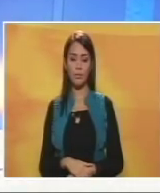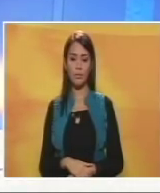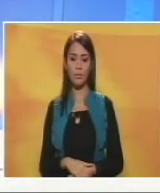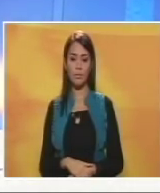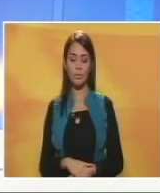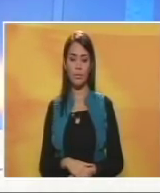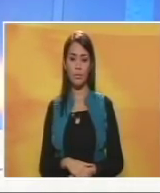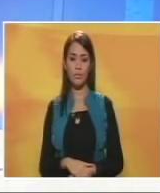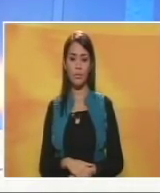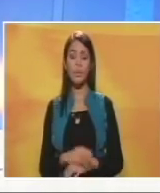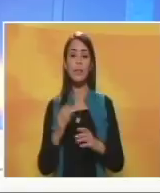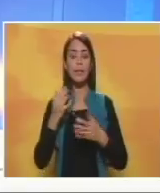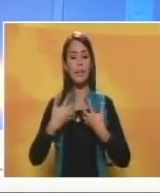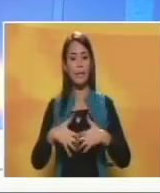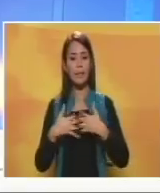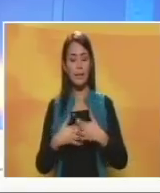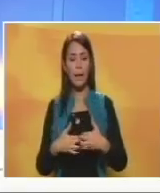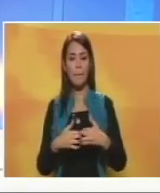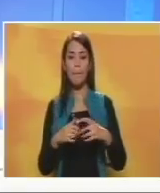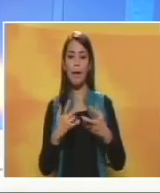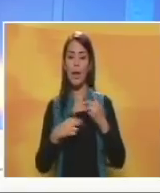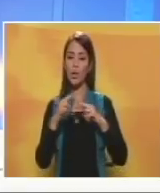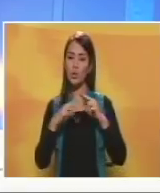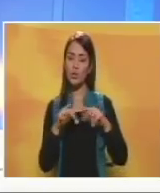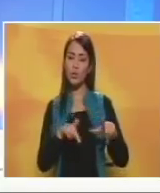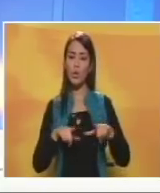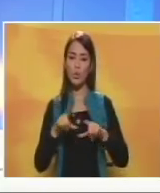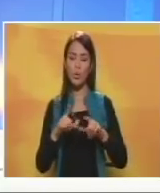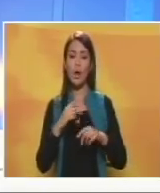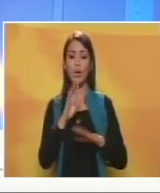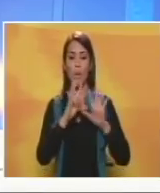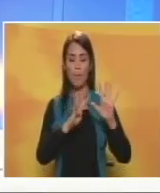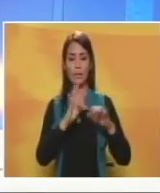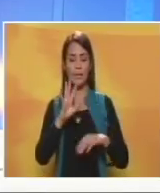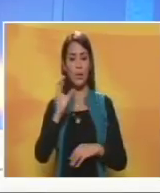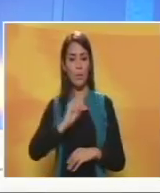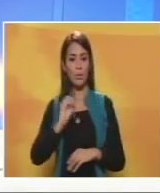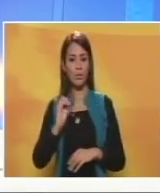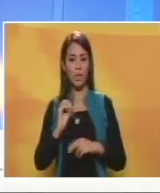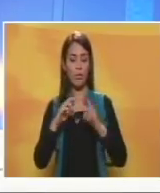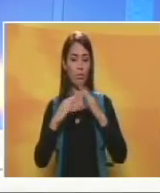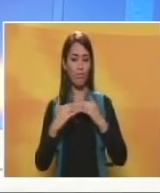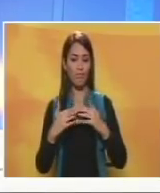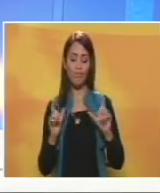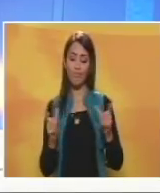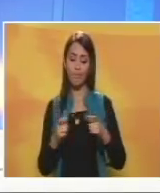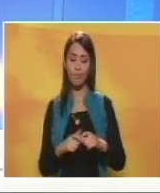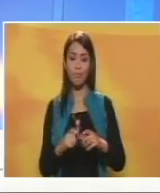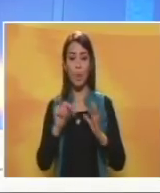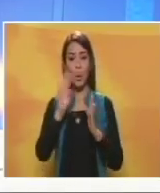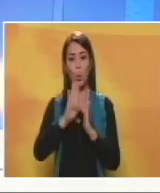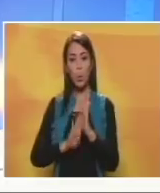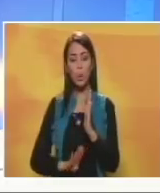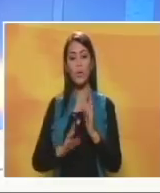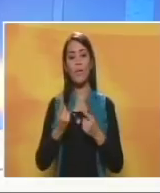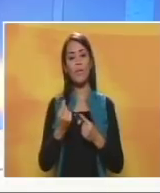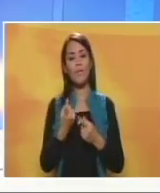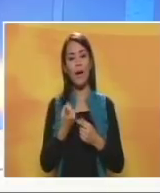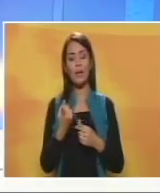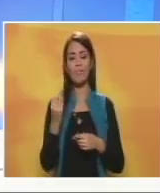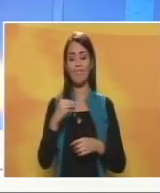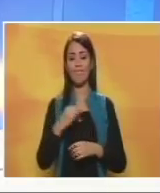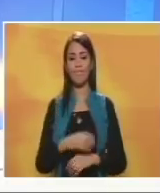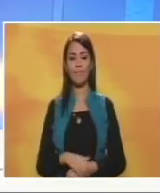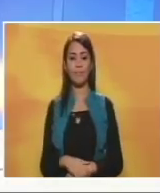La Cámara de Construcción del Estado de Nueva Esparta aseguró que el 95% de las obras cayeron durante el primer trimestre del año por falta de insumos.